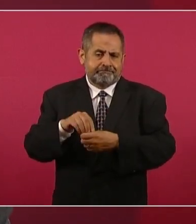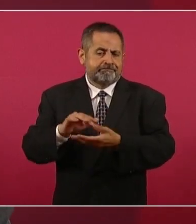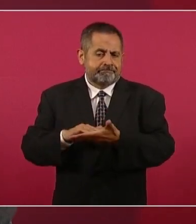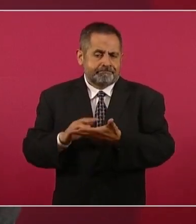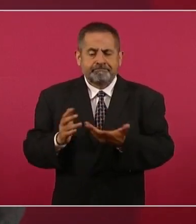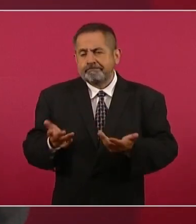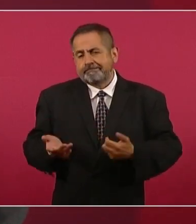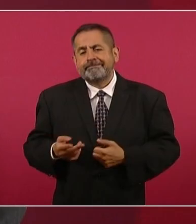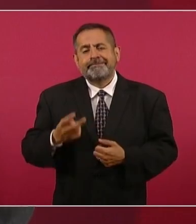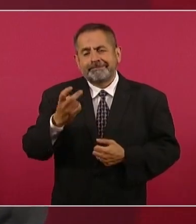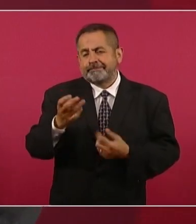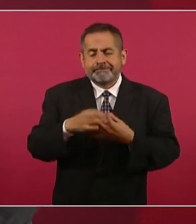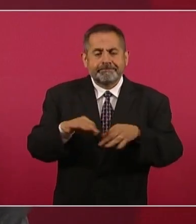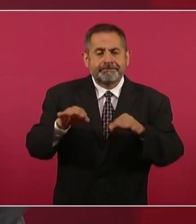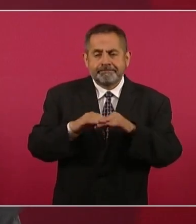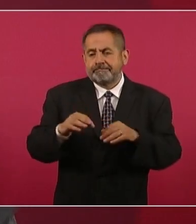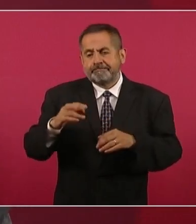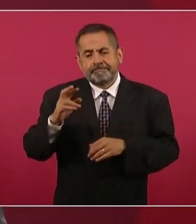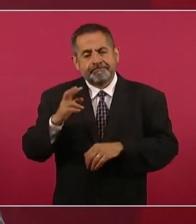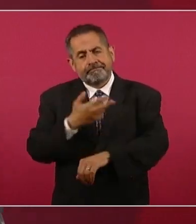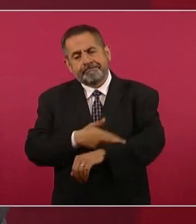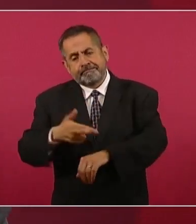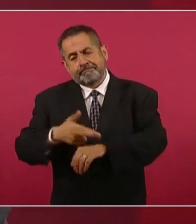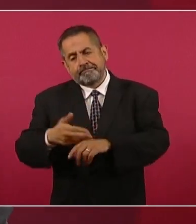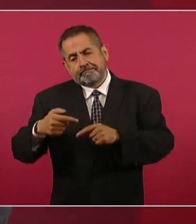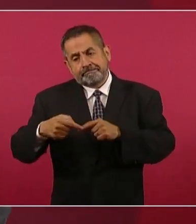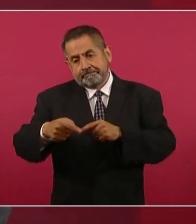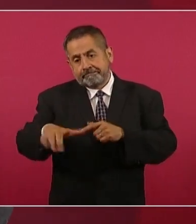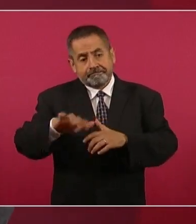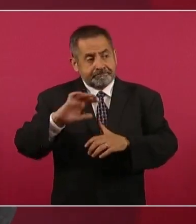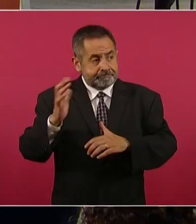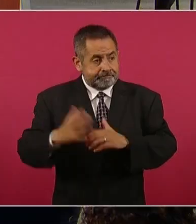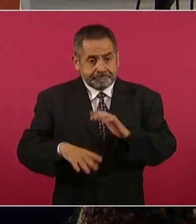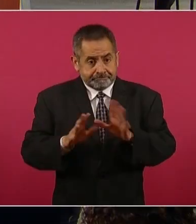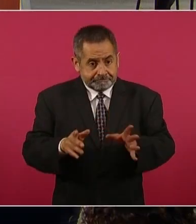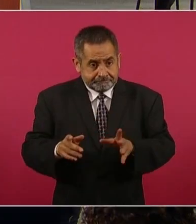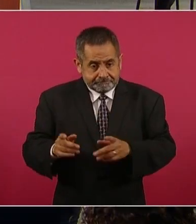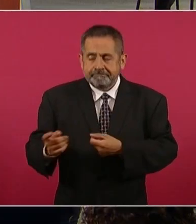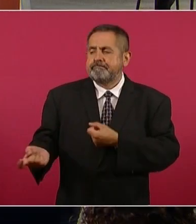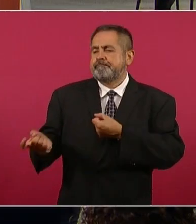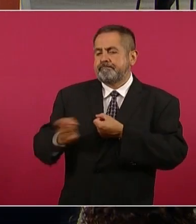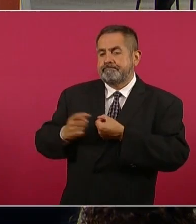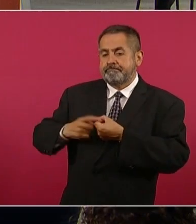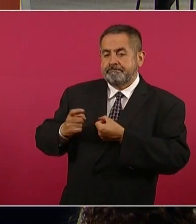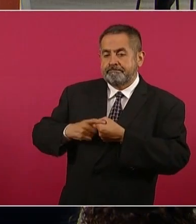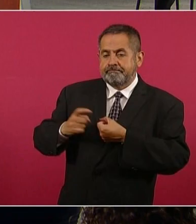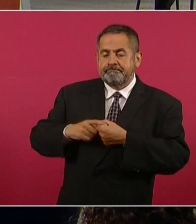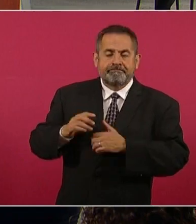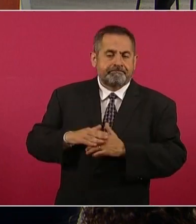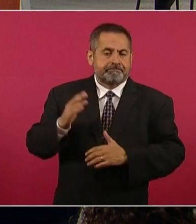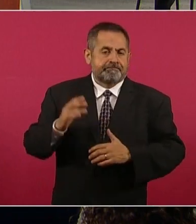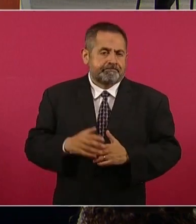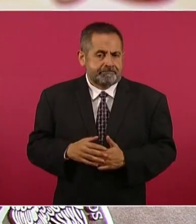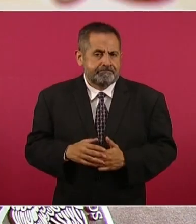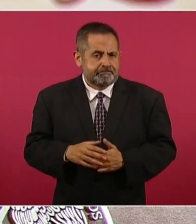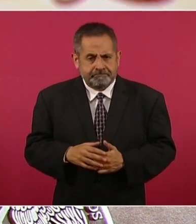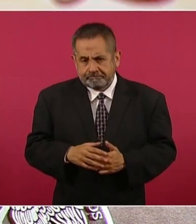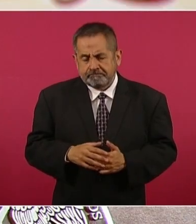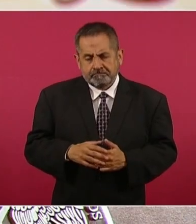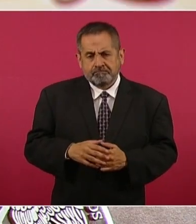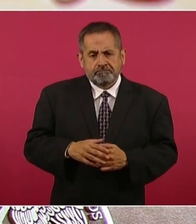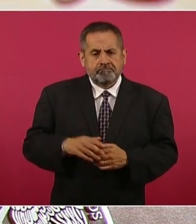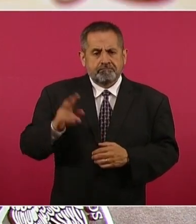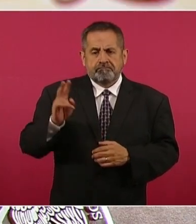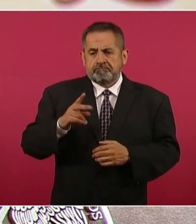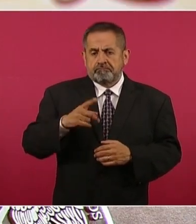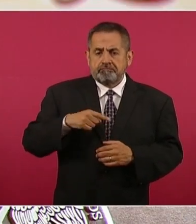seguramente en cuanto tengan ya el trámite de su FIEL, pues van a empezar a concluir estos registros. Pero la verdad que el porcentaje